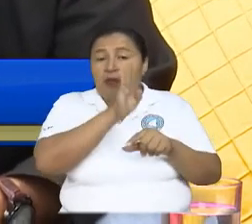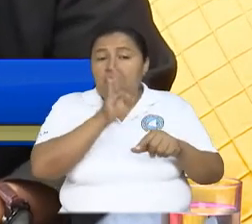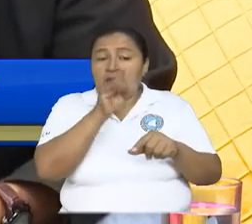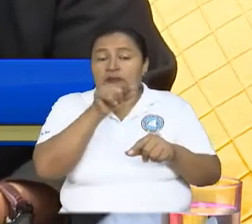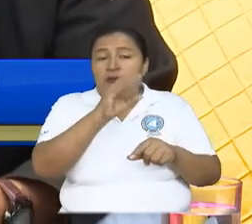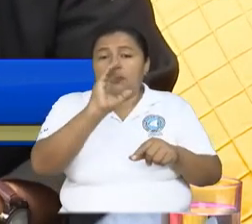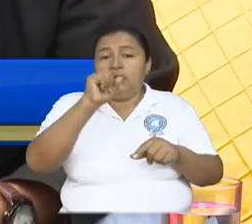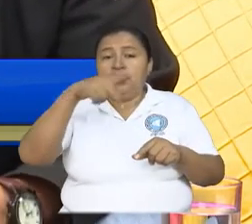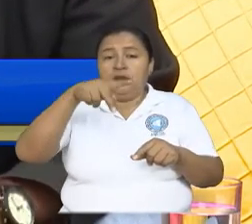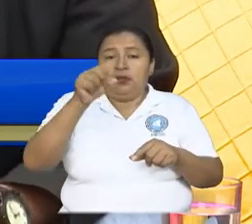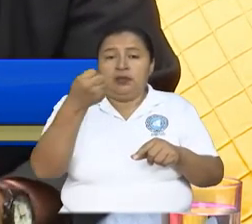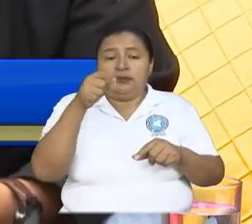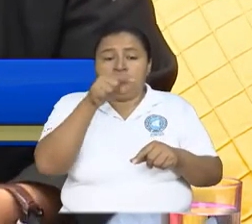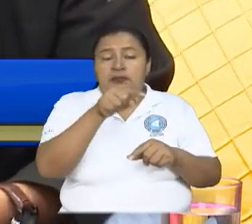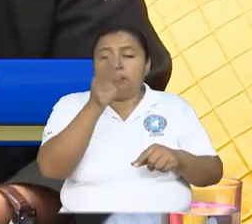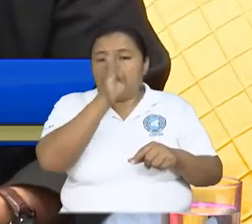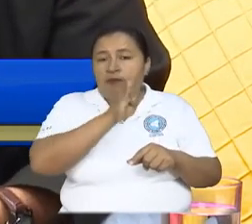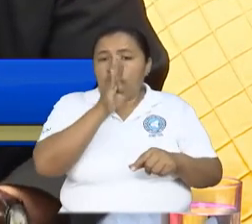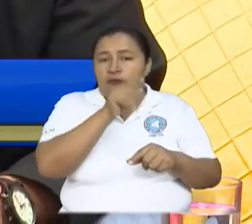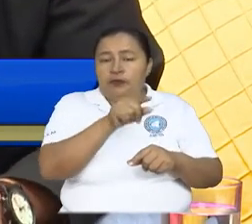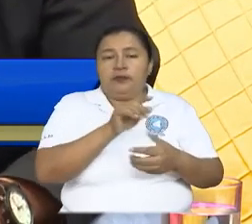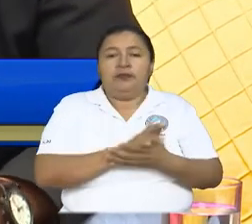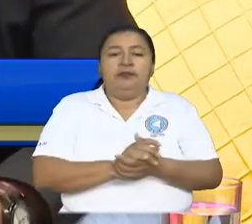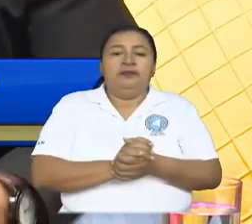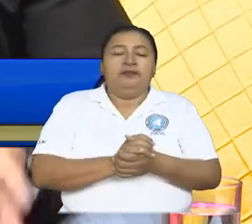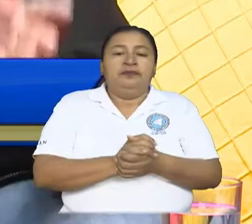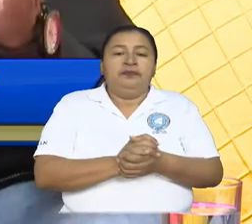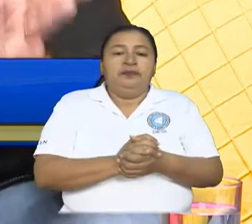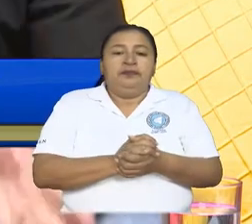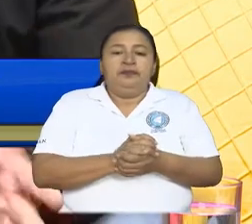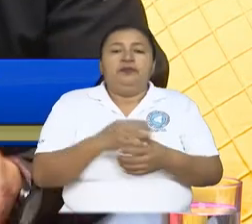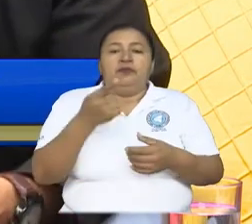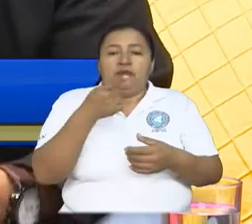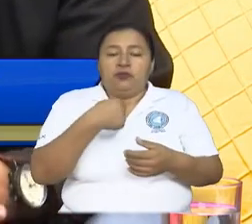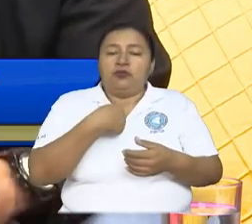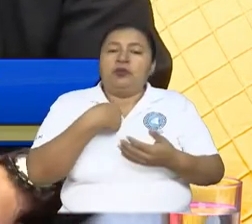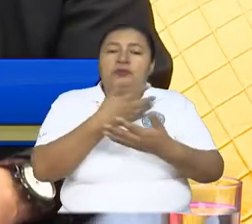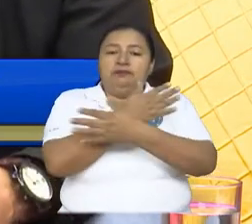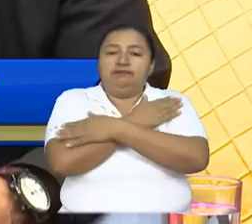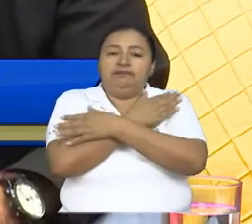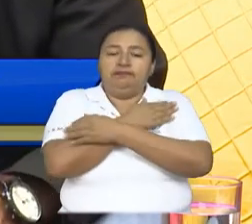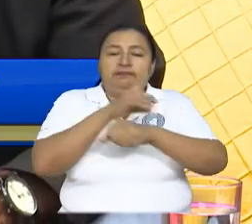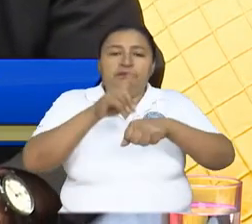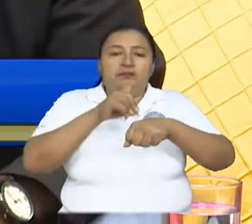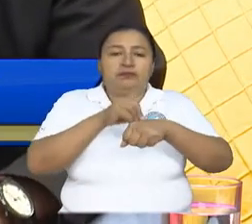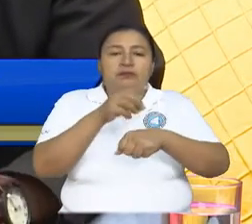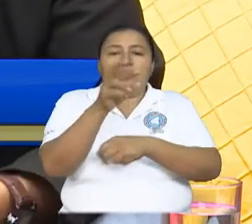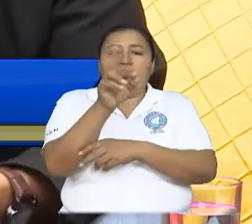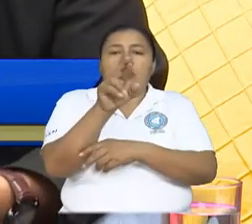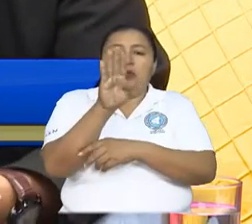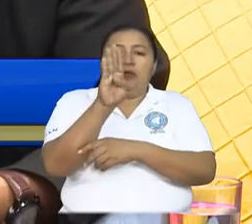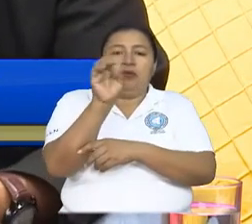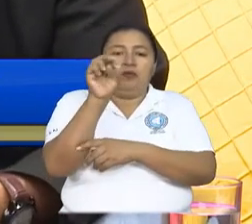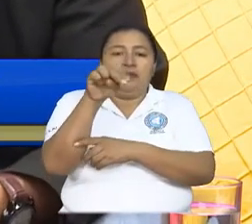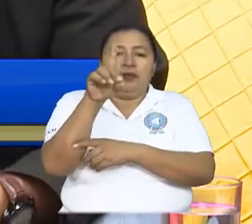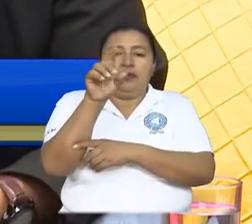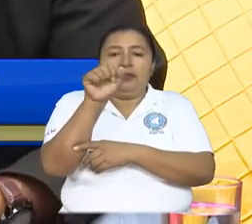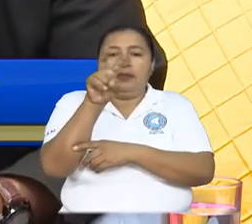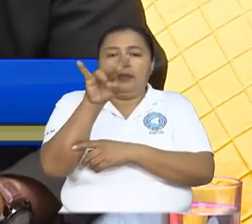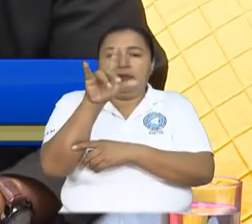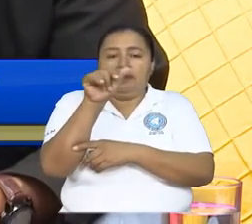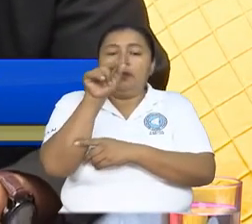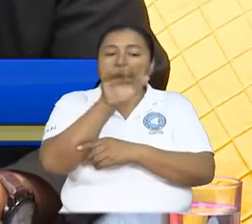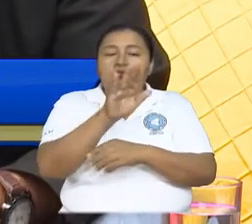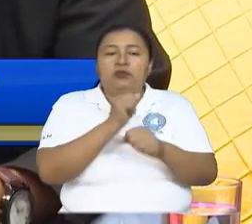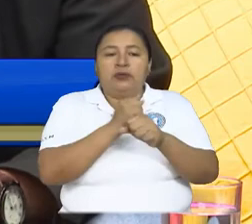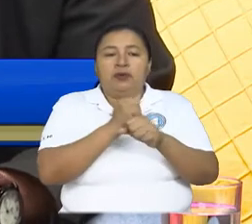cap que tiene unos compañeros en lo que en bluefin yo le mando un saludo del doctor rubén dávila por ese trabajo verdad y